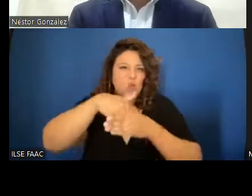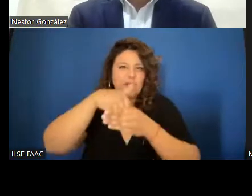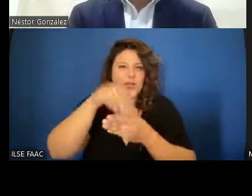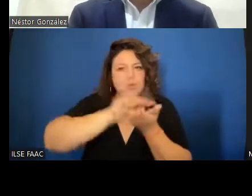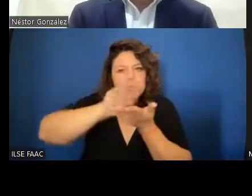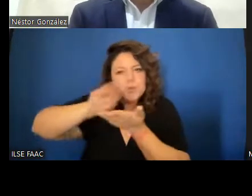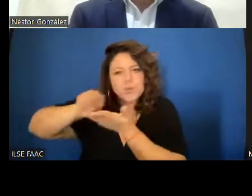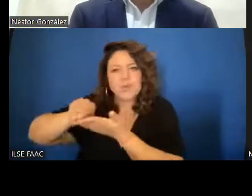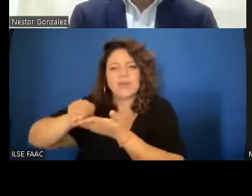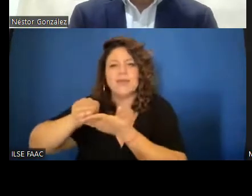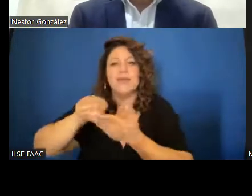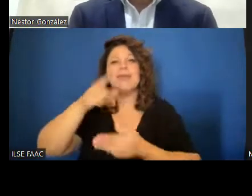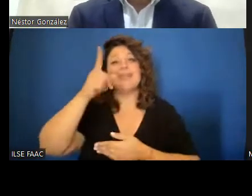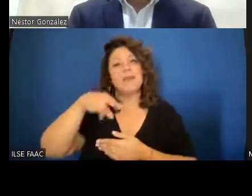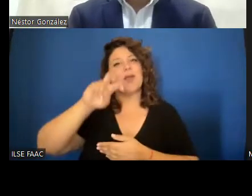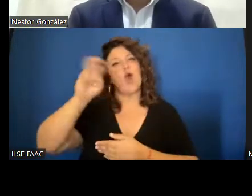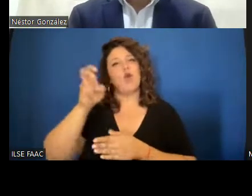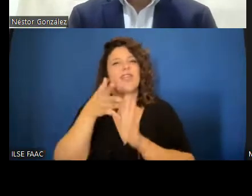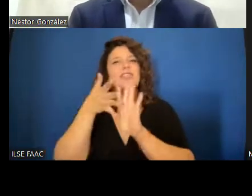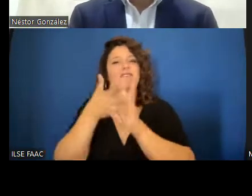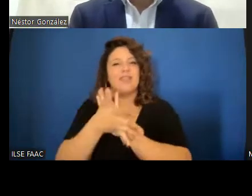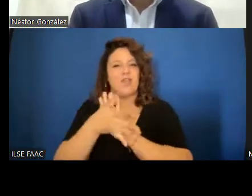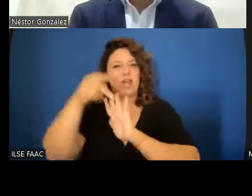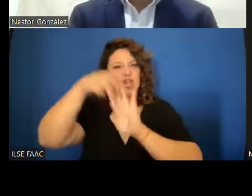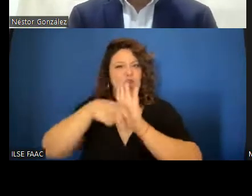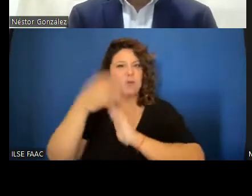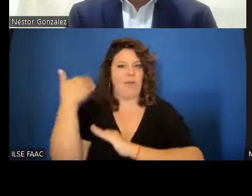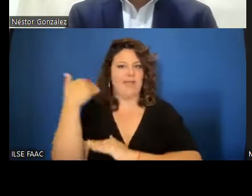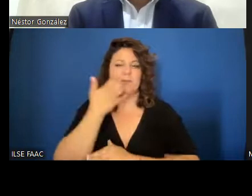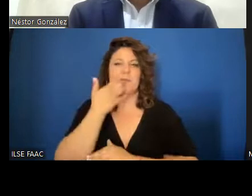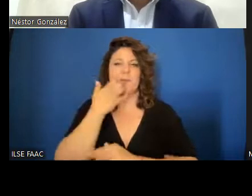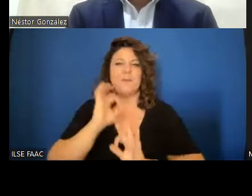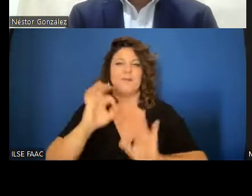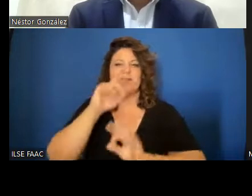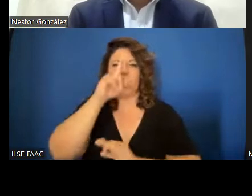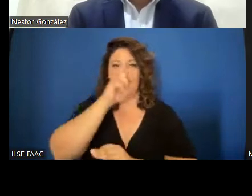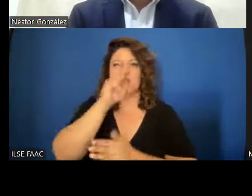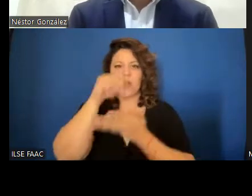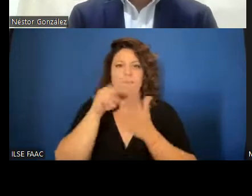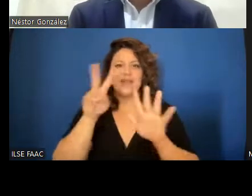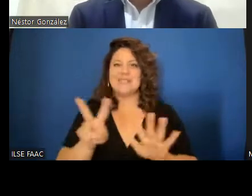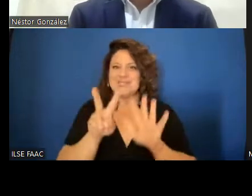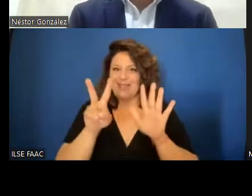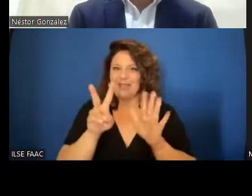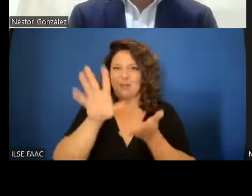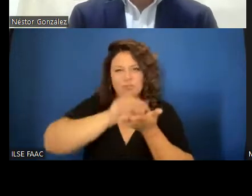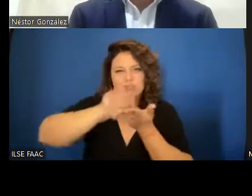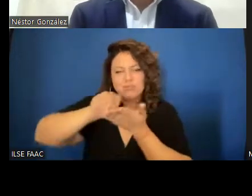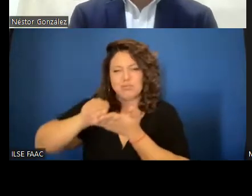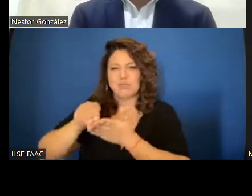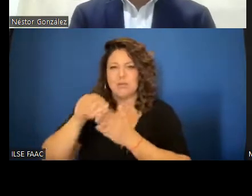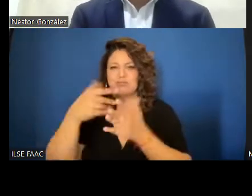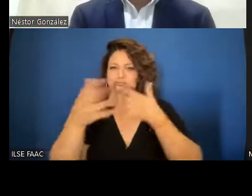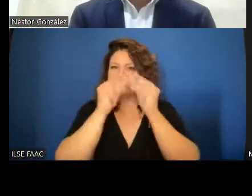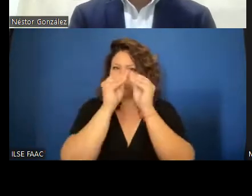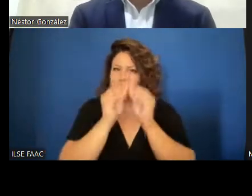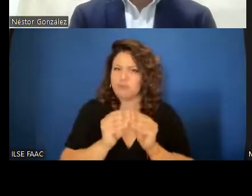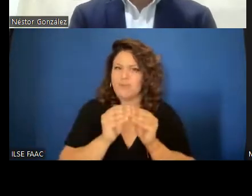otras cuestiones como es la indemnización y la reparación del daño que esa discriminación pueda causar a la persona víctima de